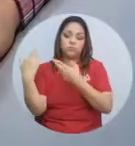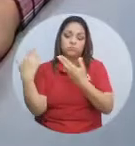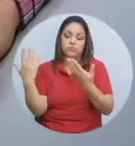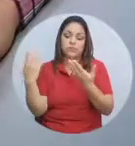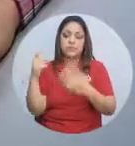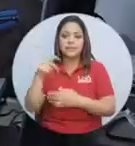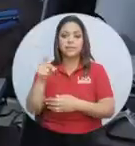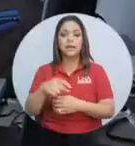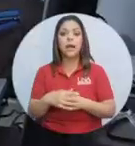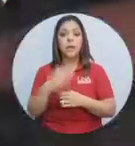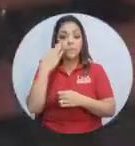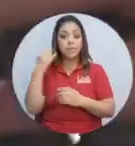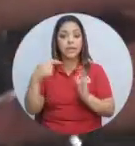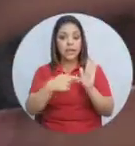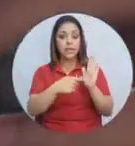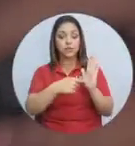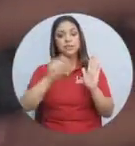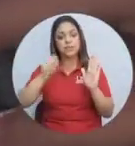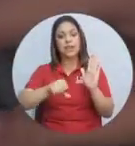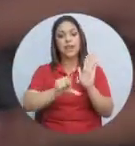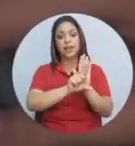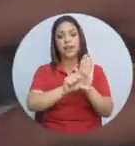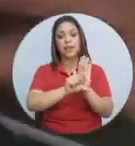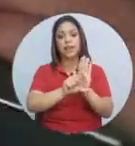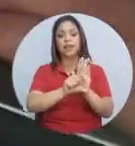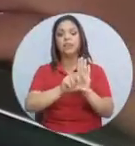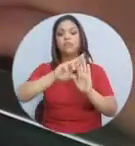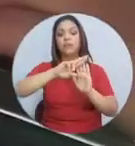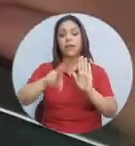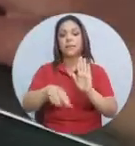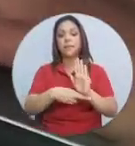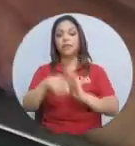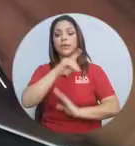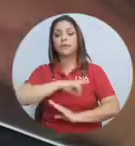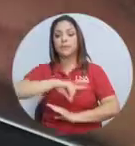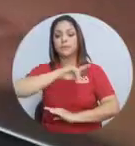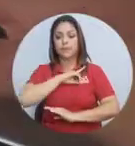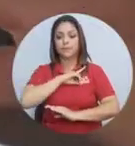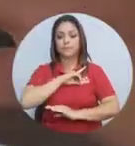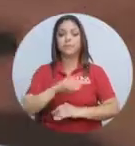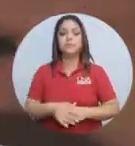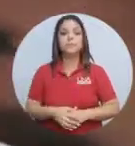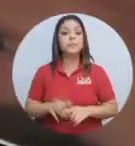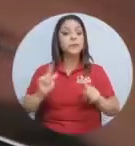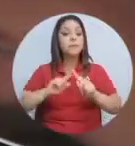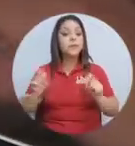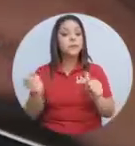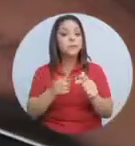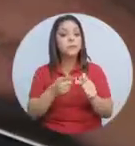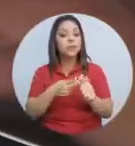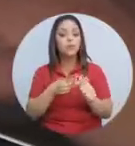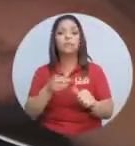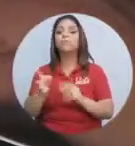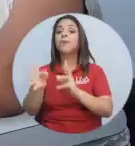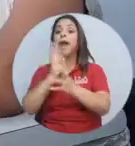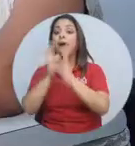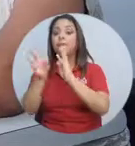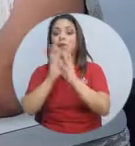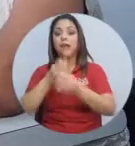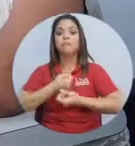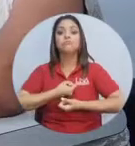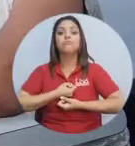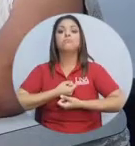este tipo de violencia pues sí está normado en el reglamento disciplinario. Pero entonces lo primero es hablar de eso,